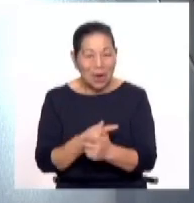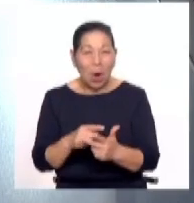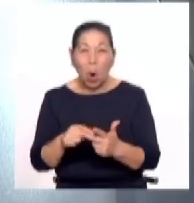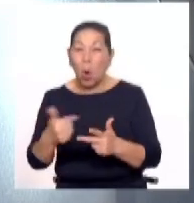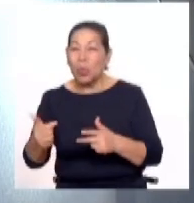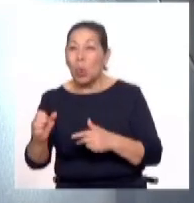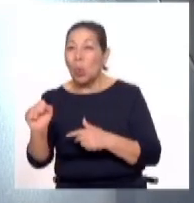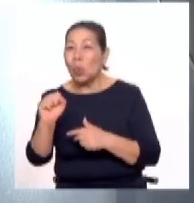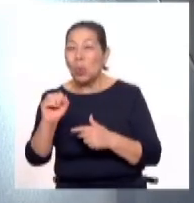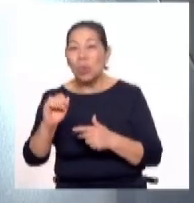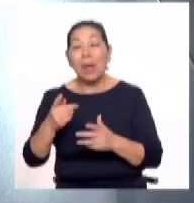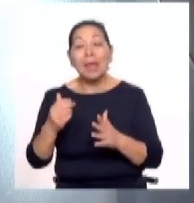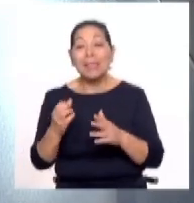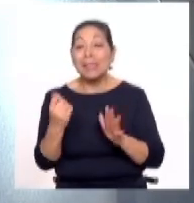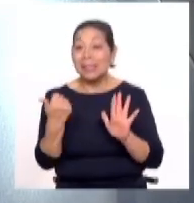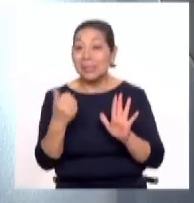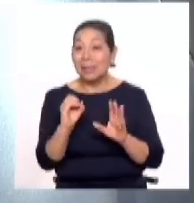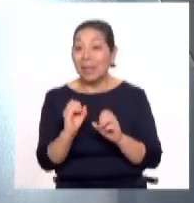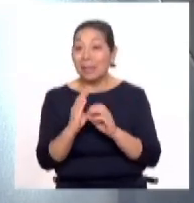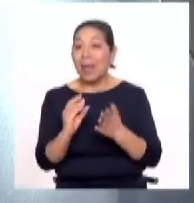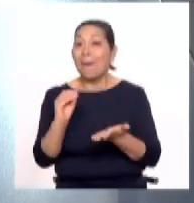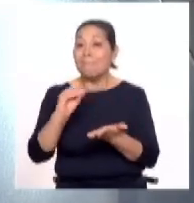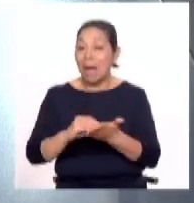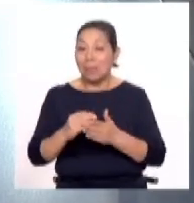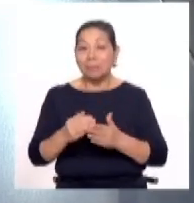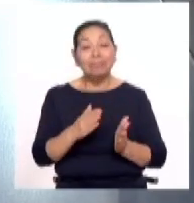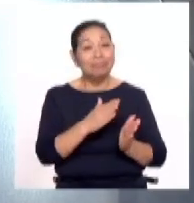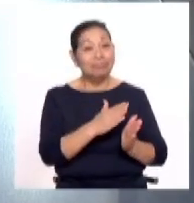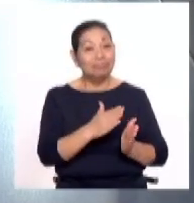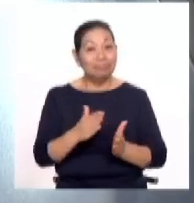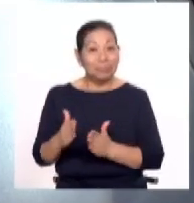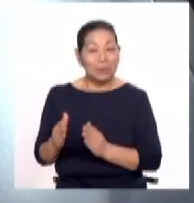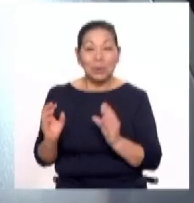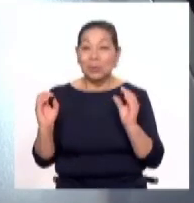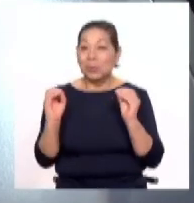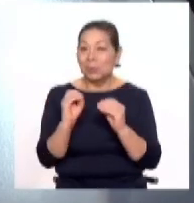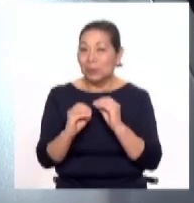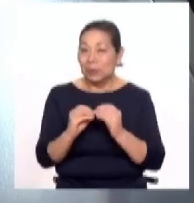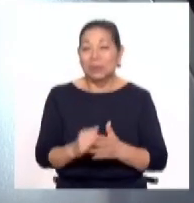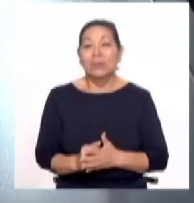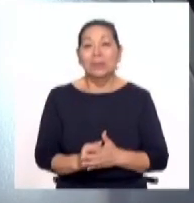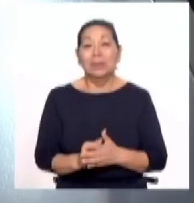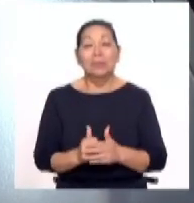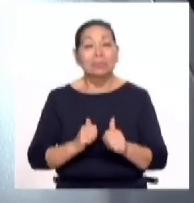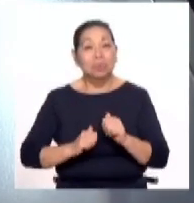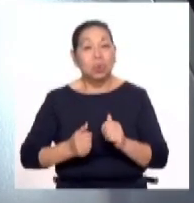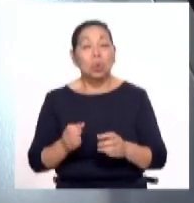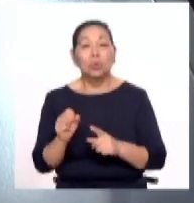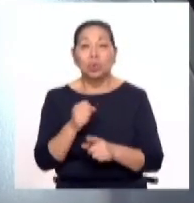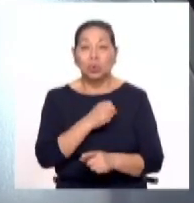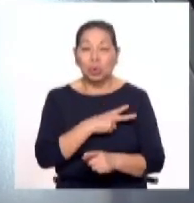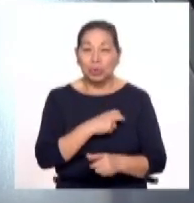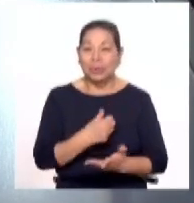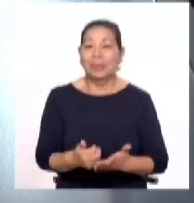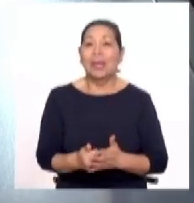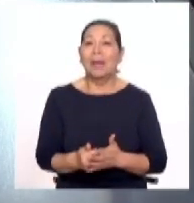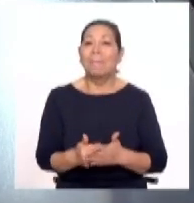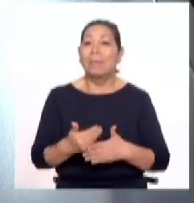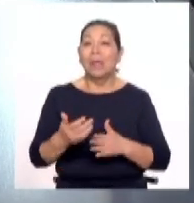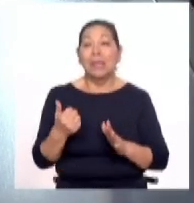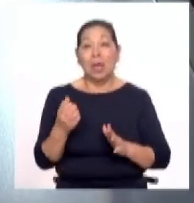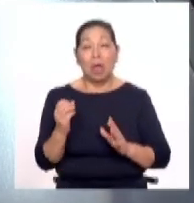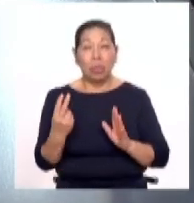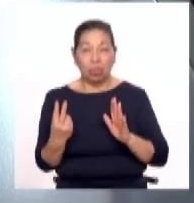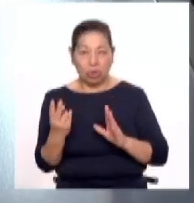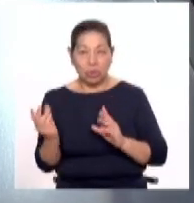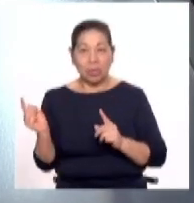en Sullana por 60 días más. Se va a eliminar la restricción de actividades sociales, festividades y demás desde las